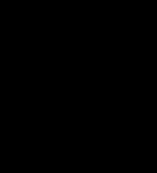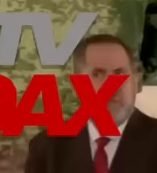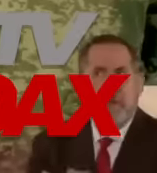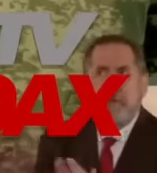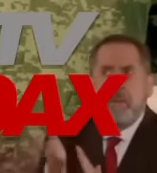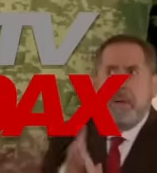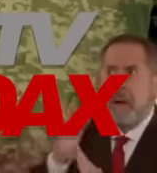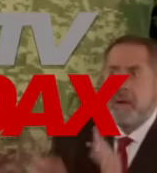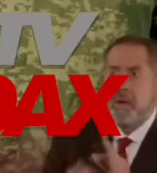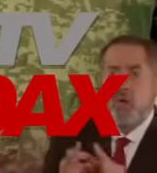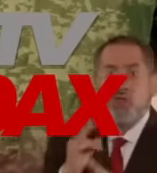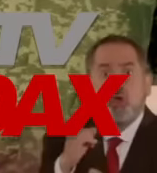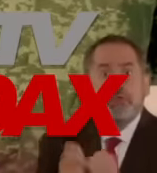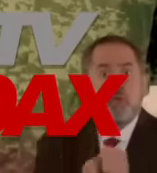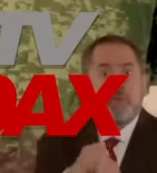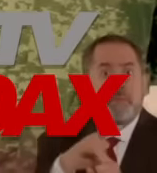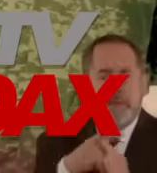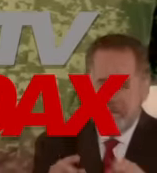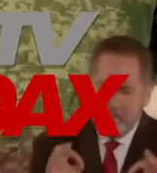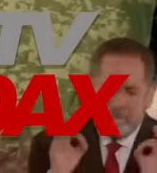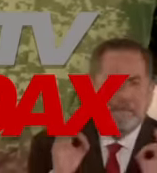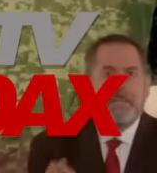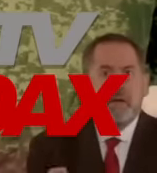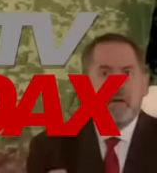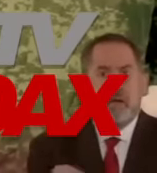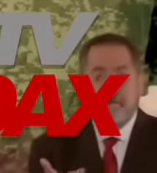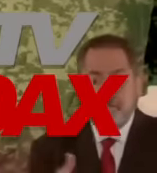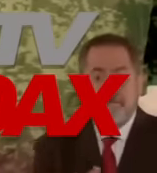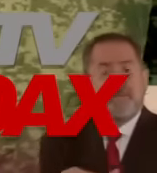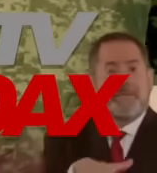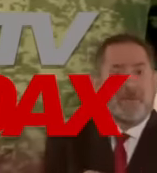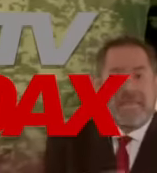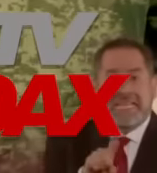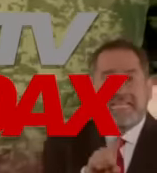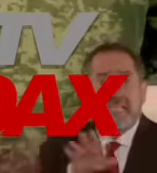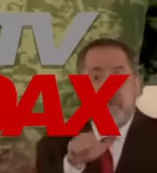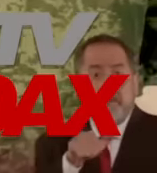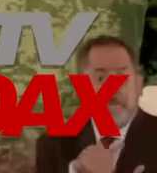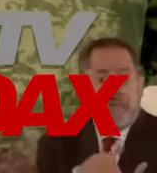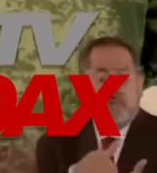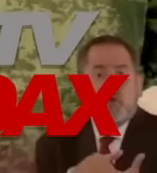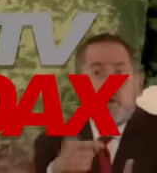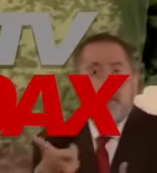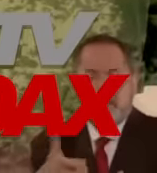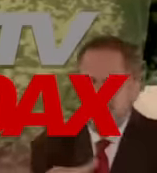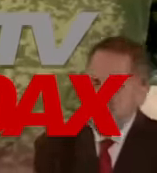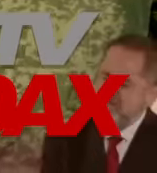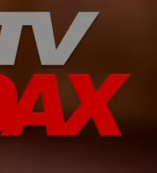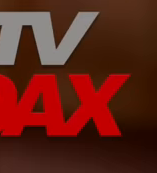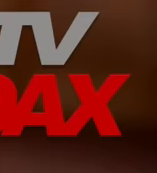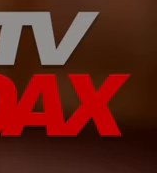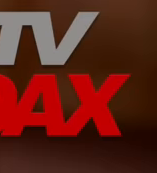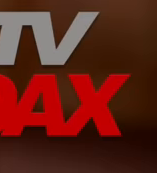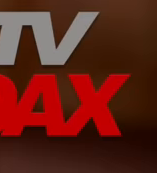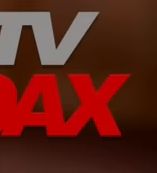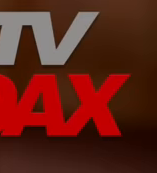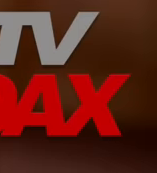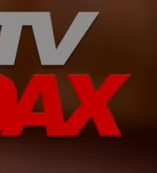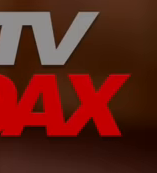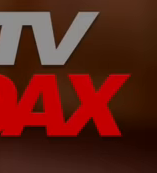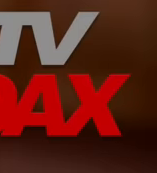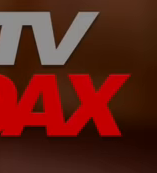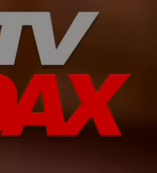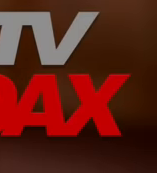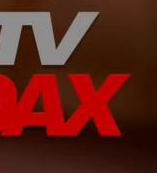El gobierno del presidente Andrés Manuel López Obrador llegó a un acuerdo con los 7.407